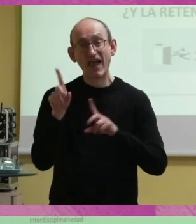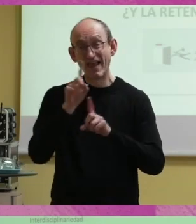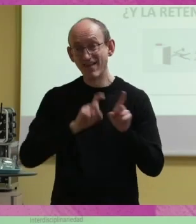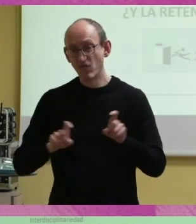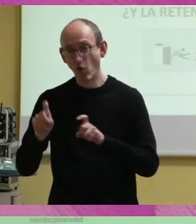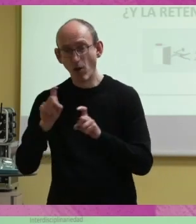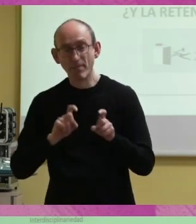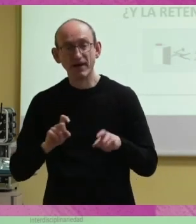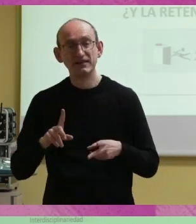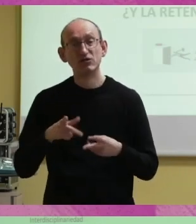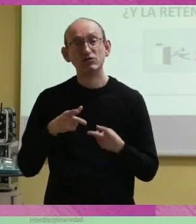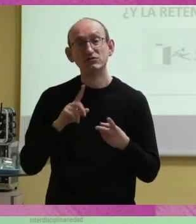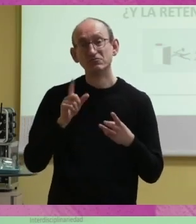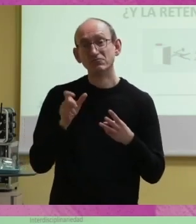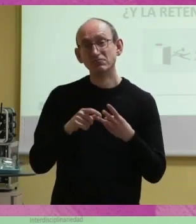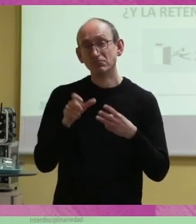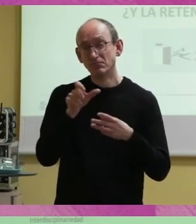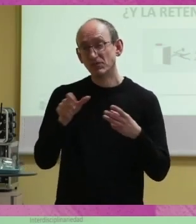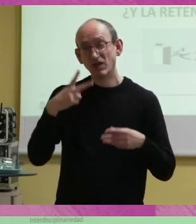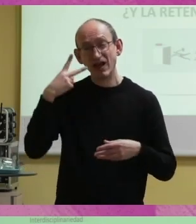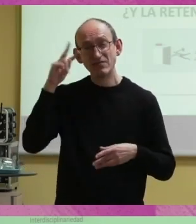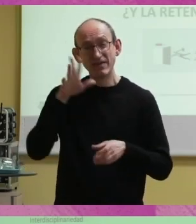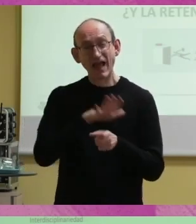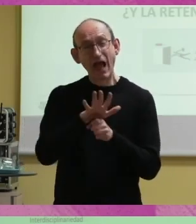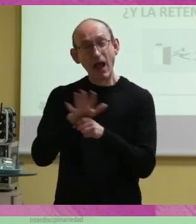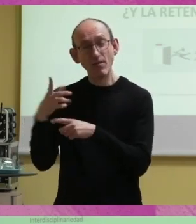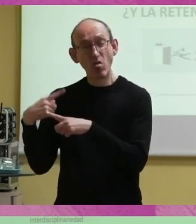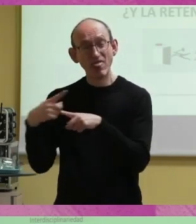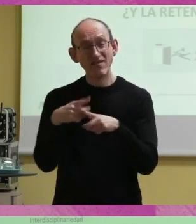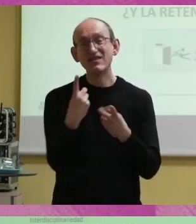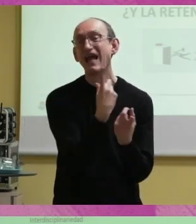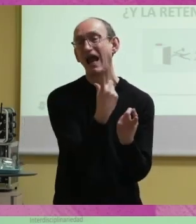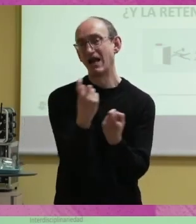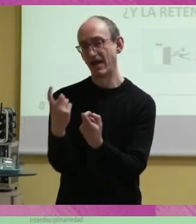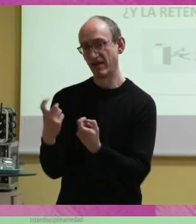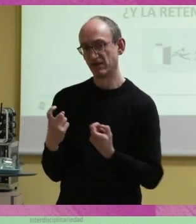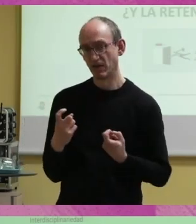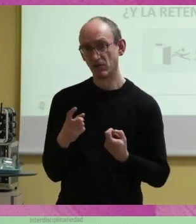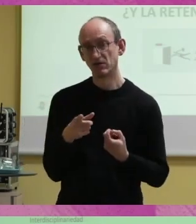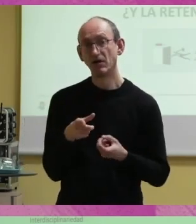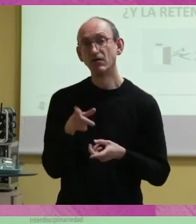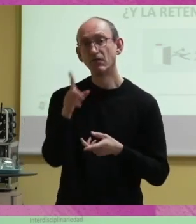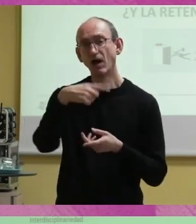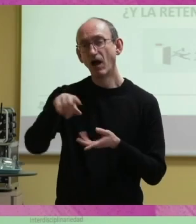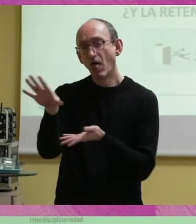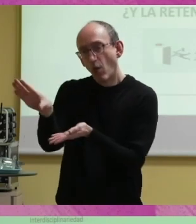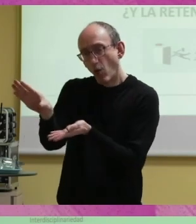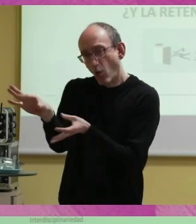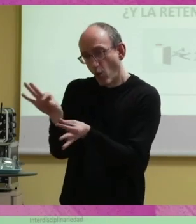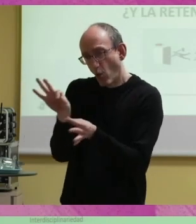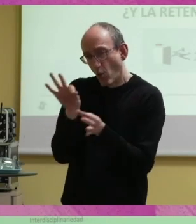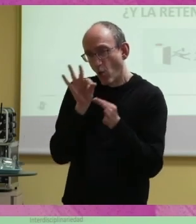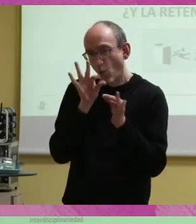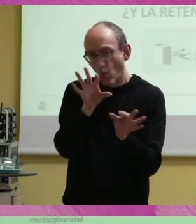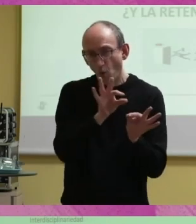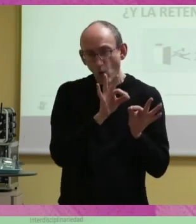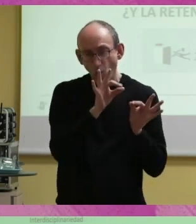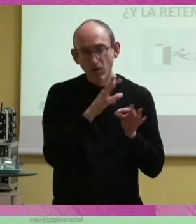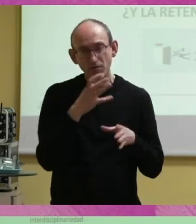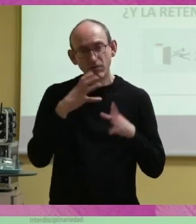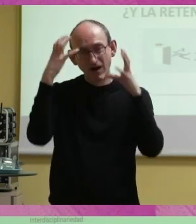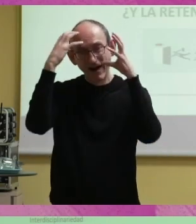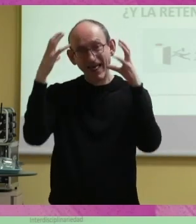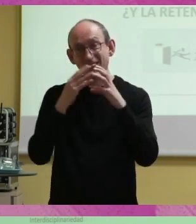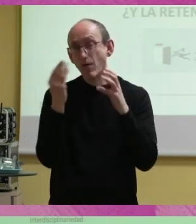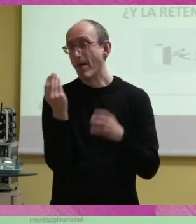bioinformáticos, especialistas en muchísimas disciplinas. Y es importante captarlos. Queremos los mejores cerebritos,